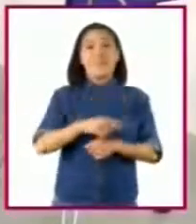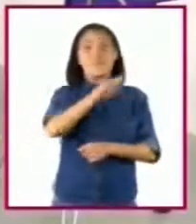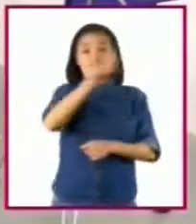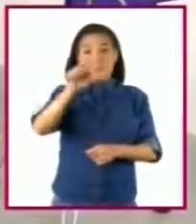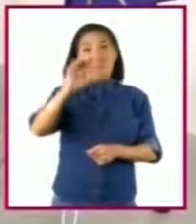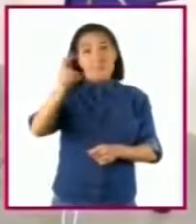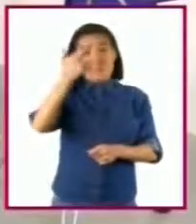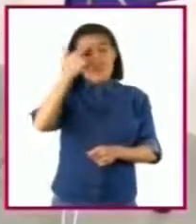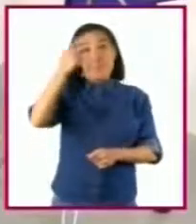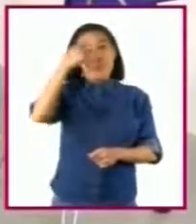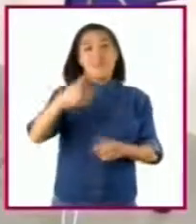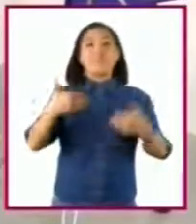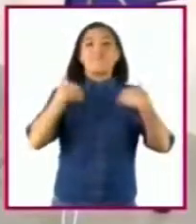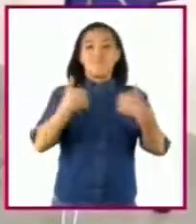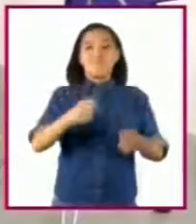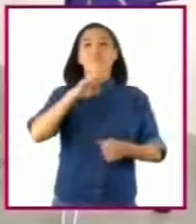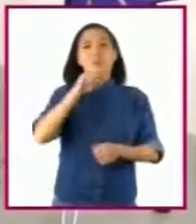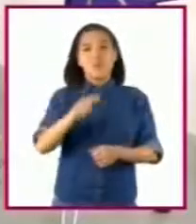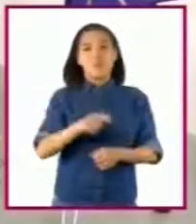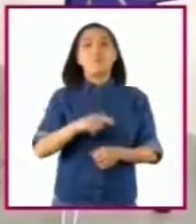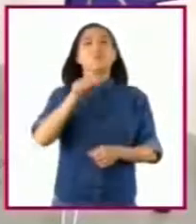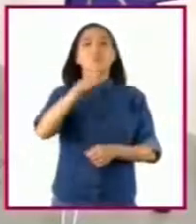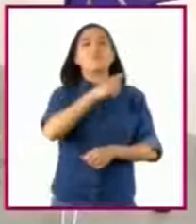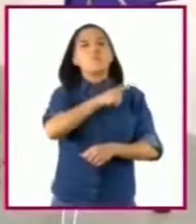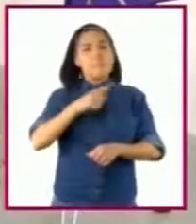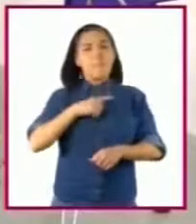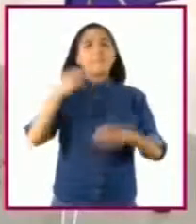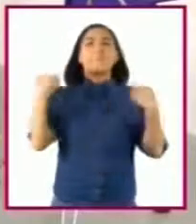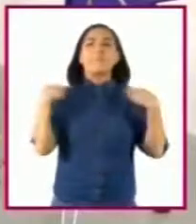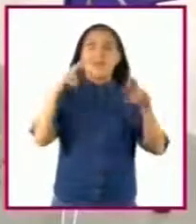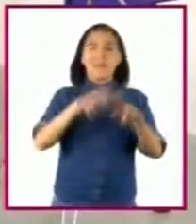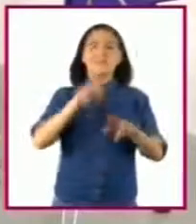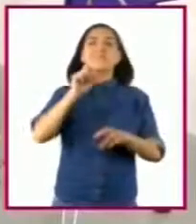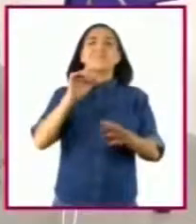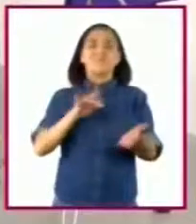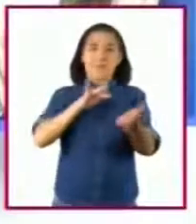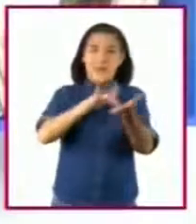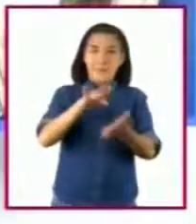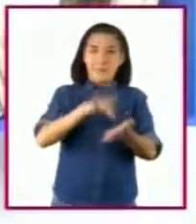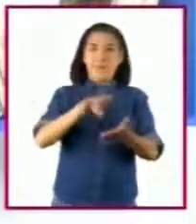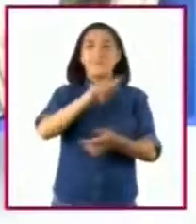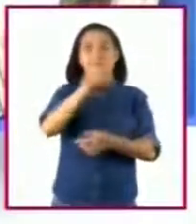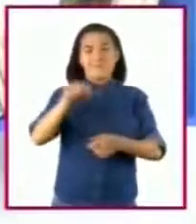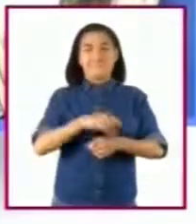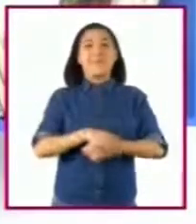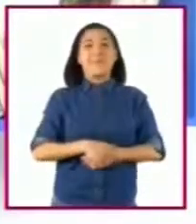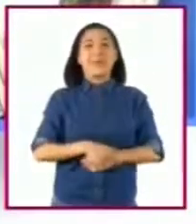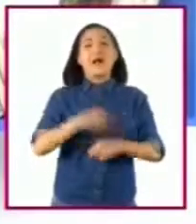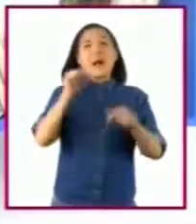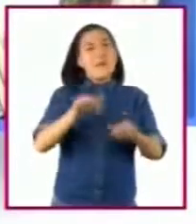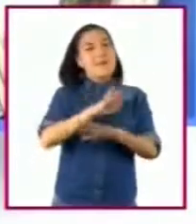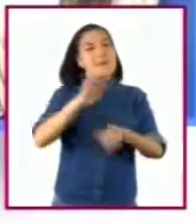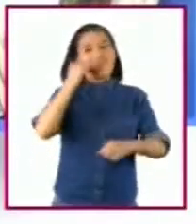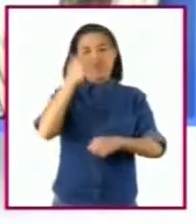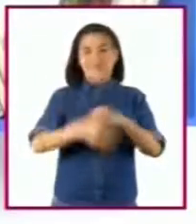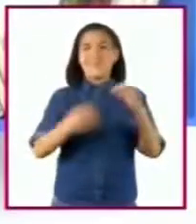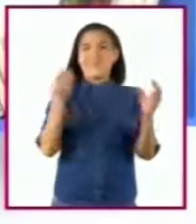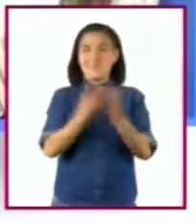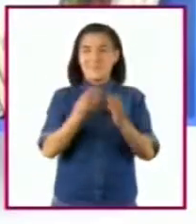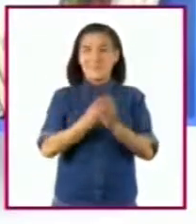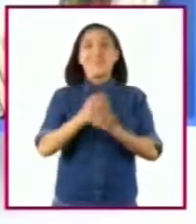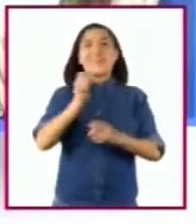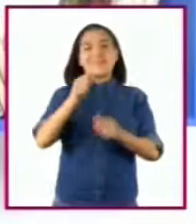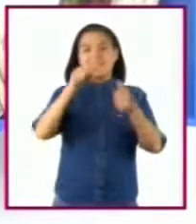Recuerden que para comprenderlo mejor, cuentan con el acompañamiento de sus maestras y maestros. Hemos llegado al final de nuestra sesión de